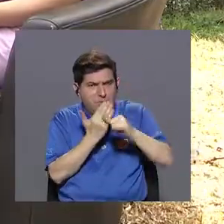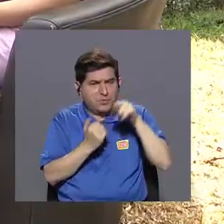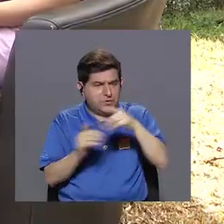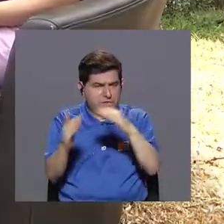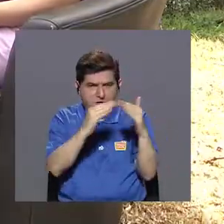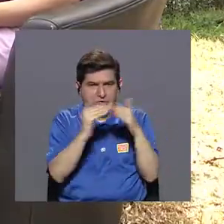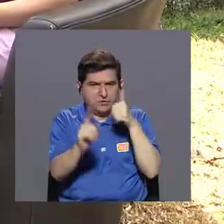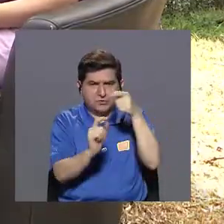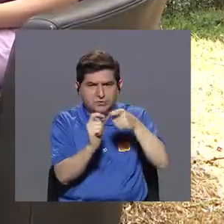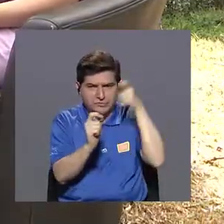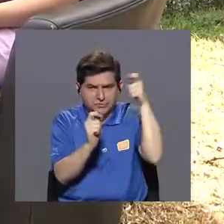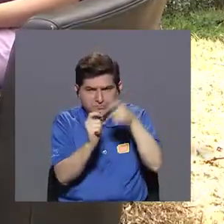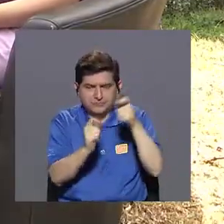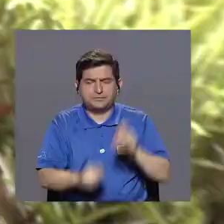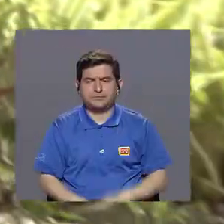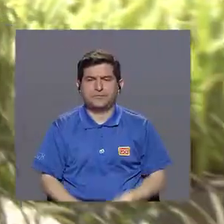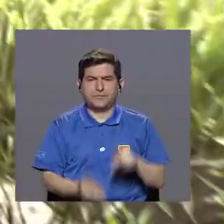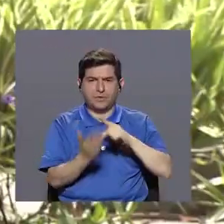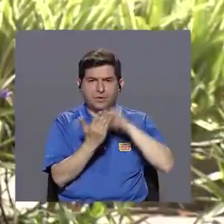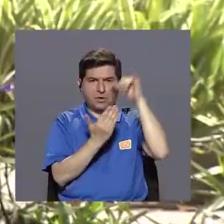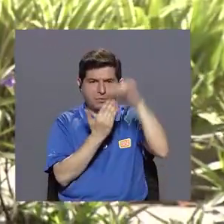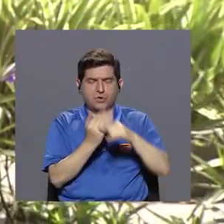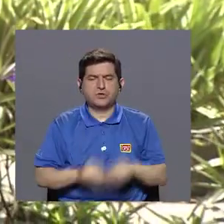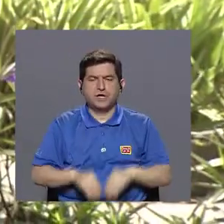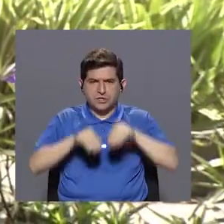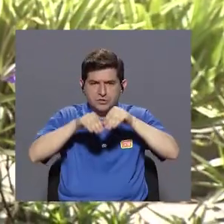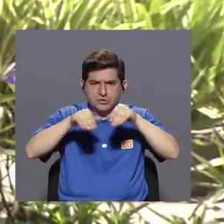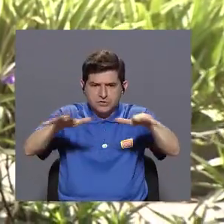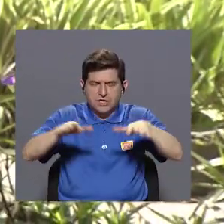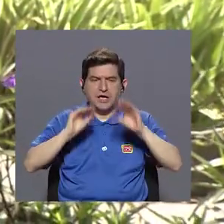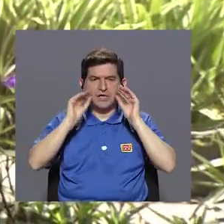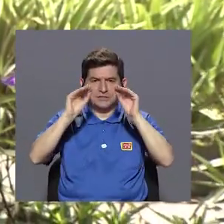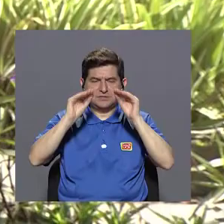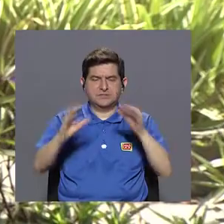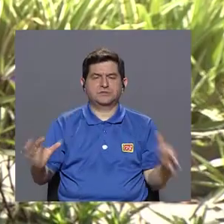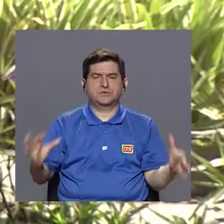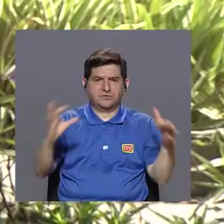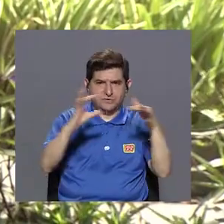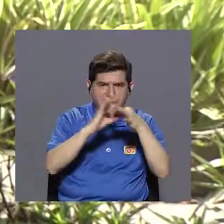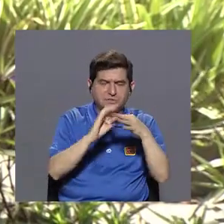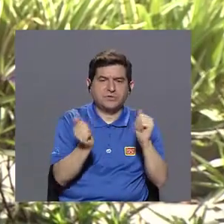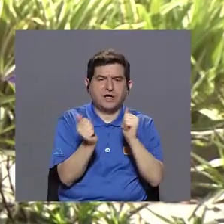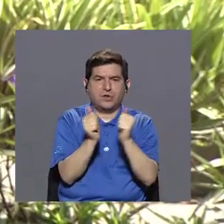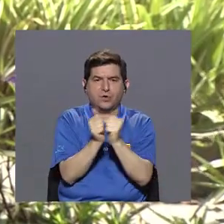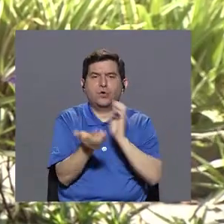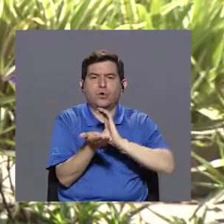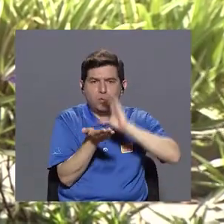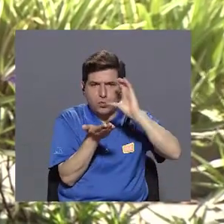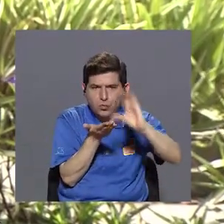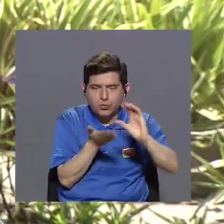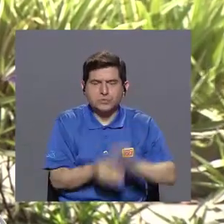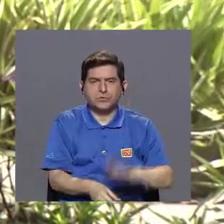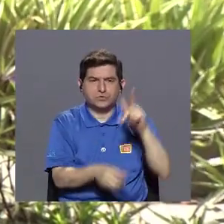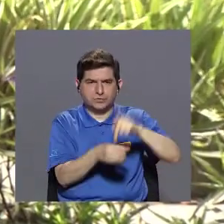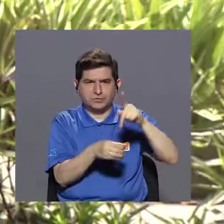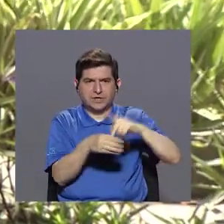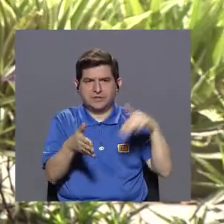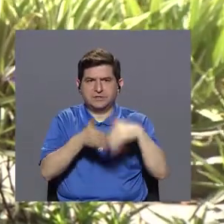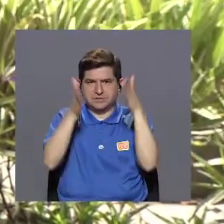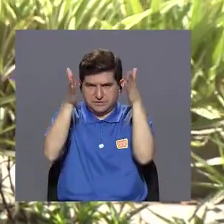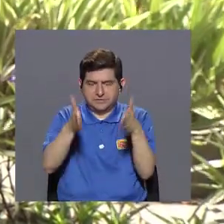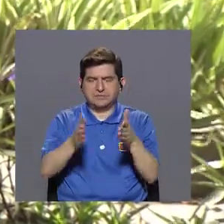en estas comunidades. Proyectos de extensión docente se vinculan con docencia a través de los cursos, y ahí es donde